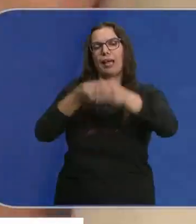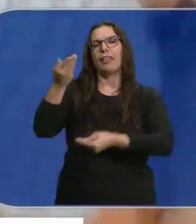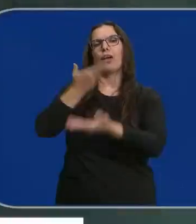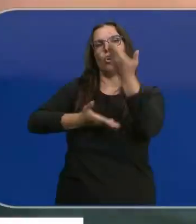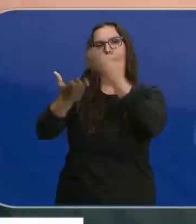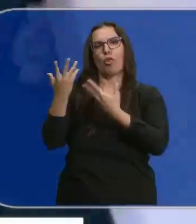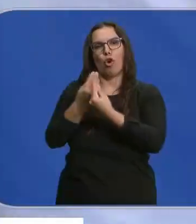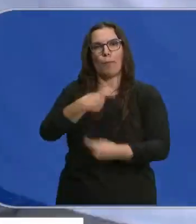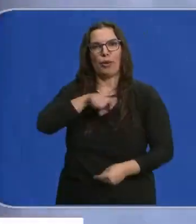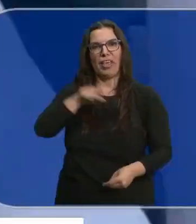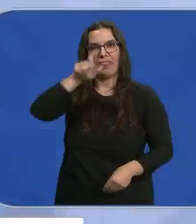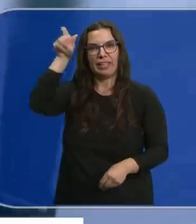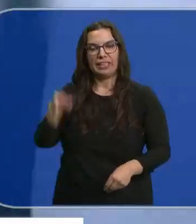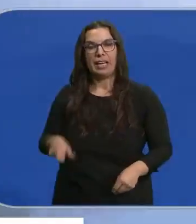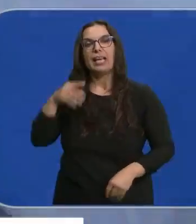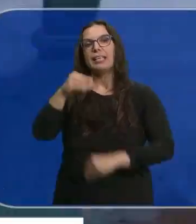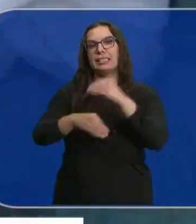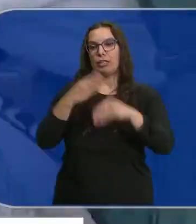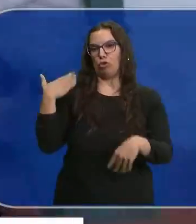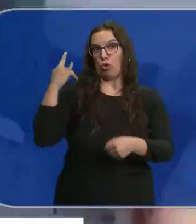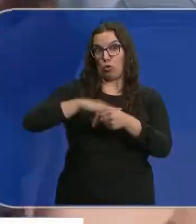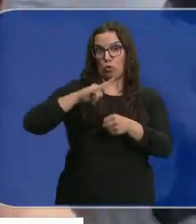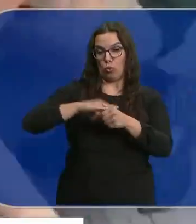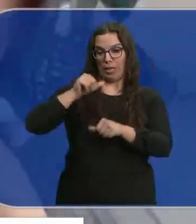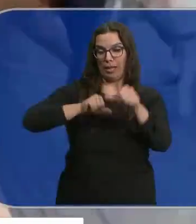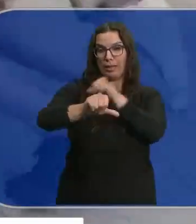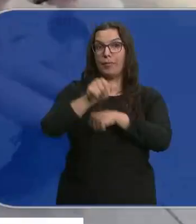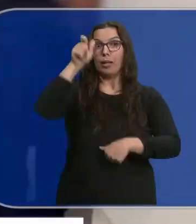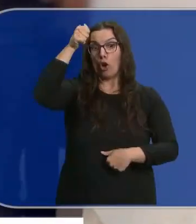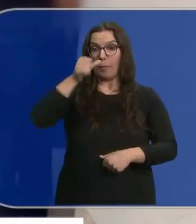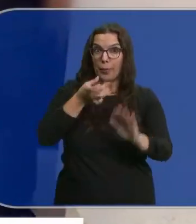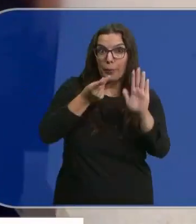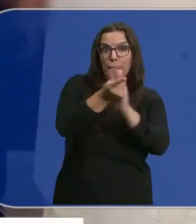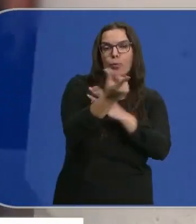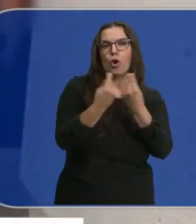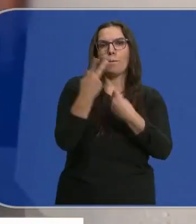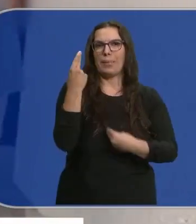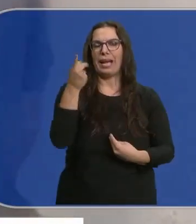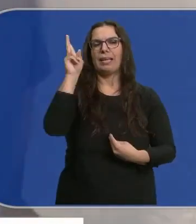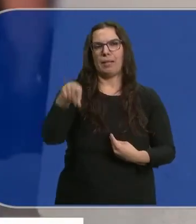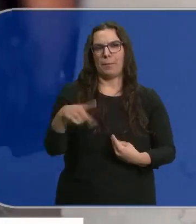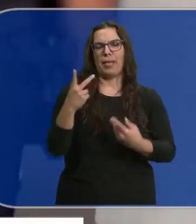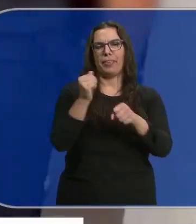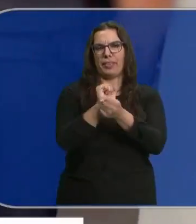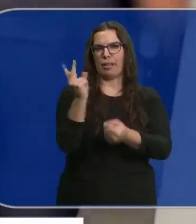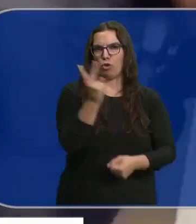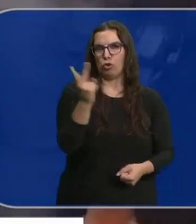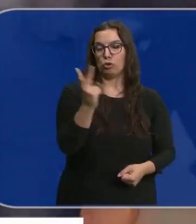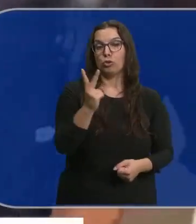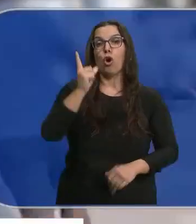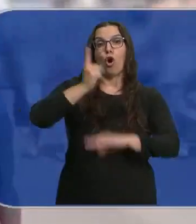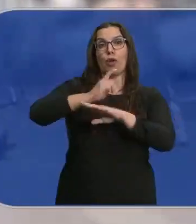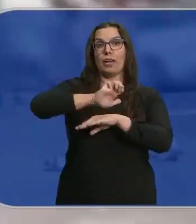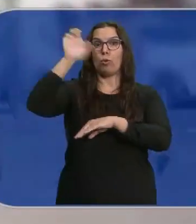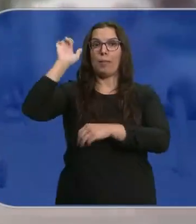con la policía italiana que se ha llevado a cabo este lunes. El fugitivo iba con su pareja también detenida. Tenía una orden europea